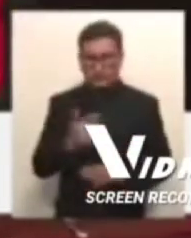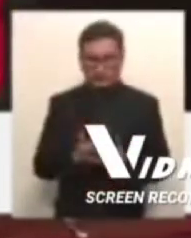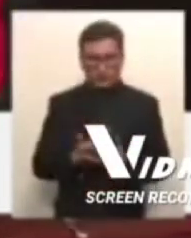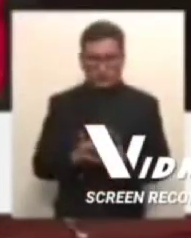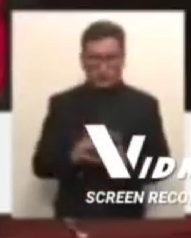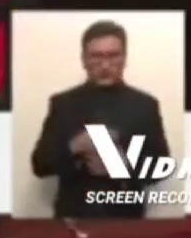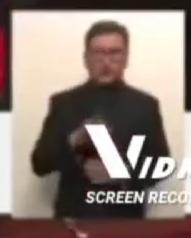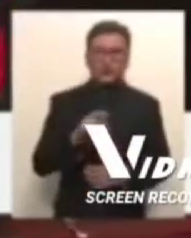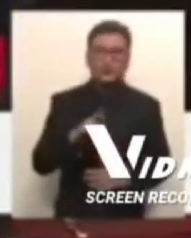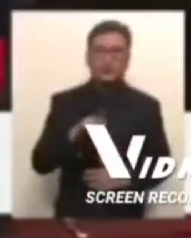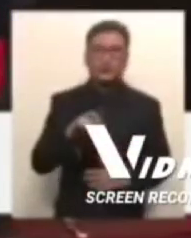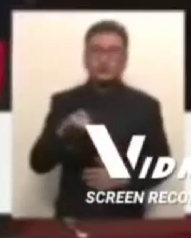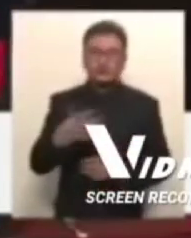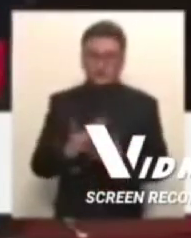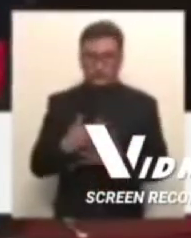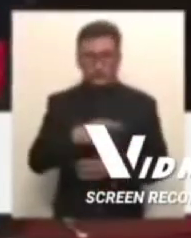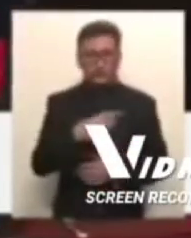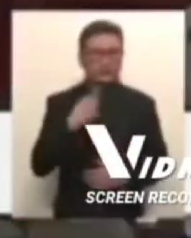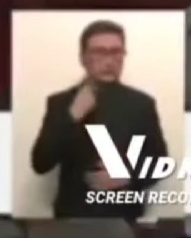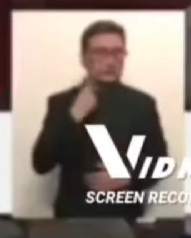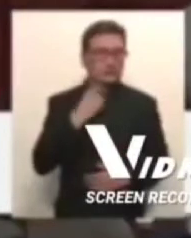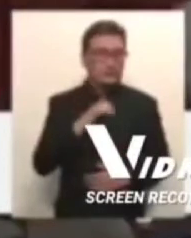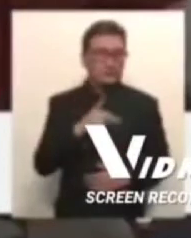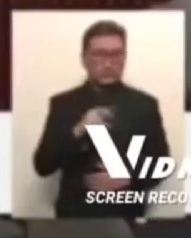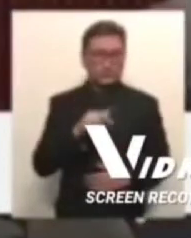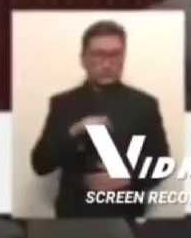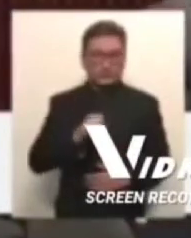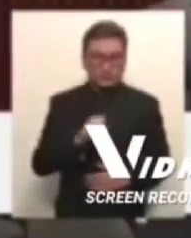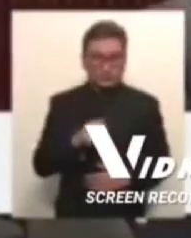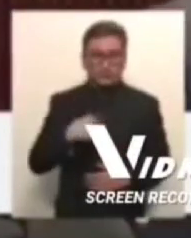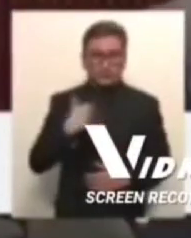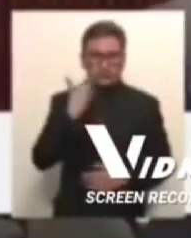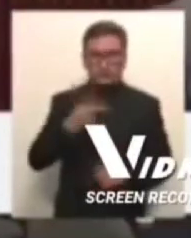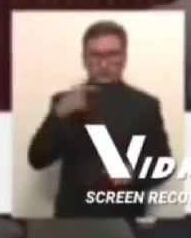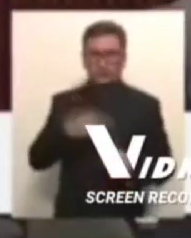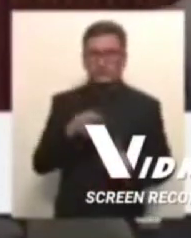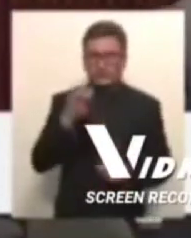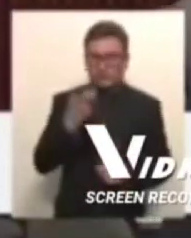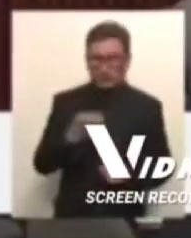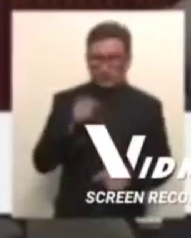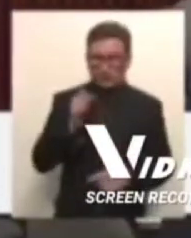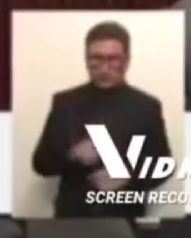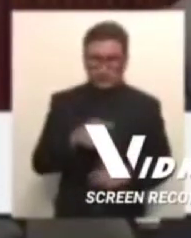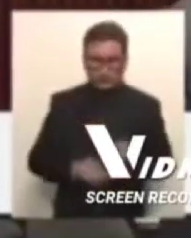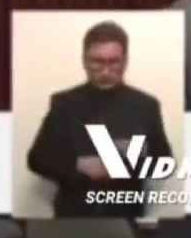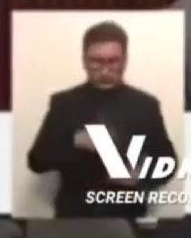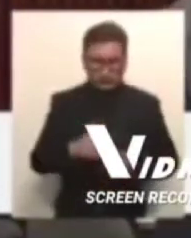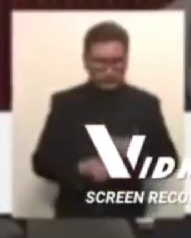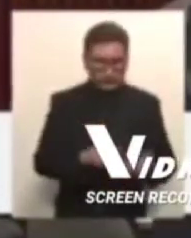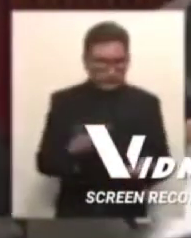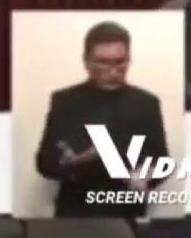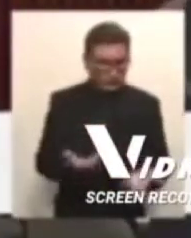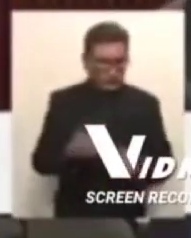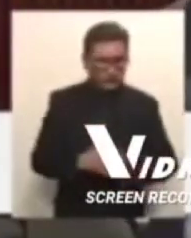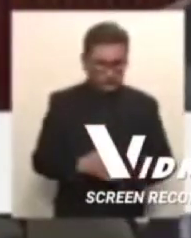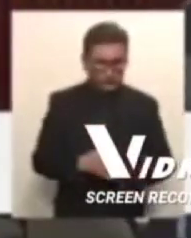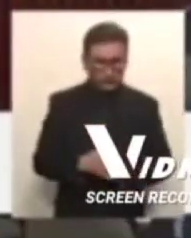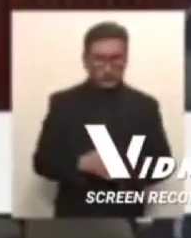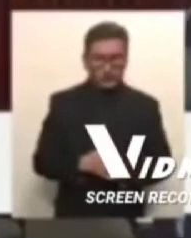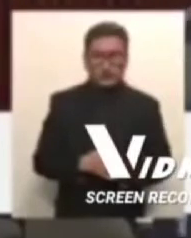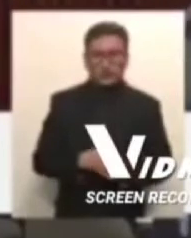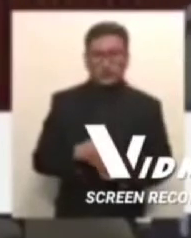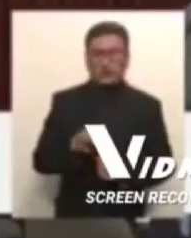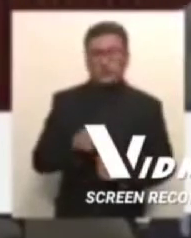diputado Fernández. Diputado Espadas. Muchas gracias, diputada. Para referirme precisamente al procedimiento, una